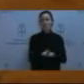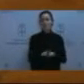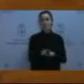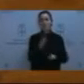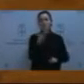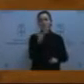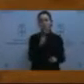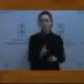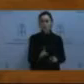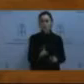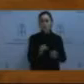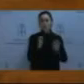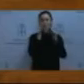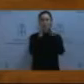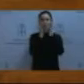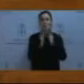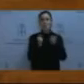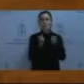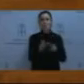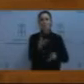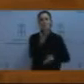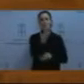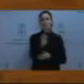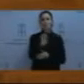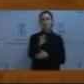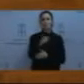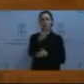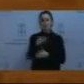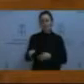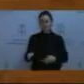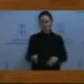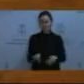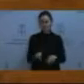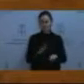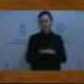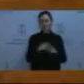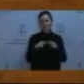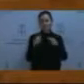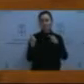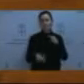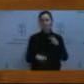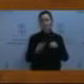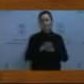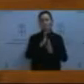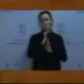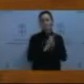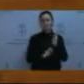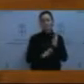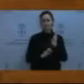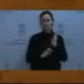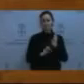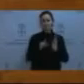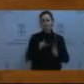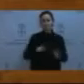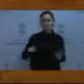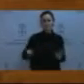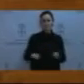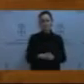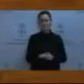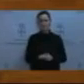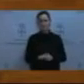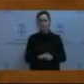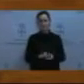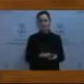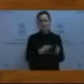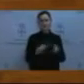en cifras redondas, 50 euros de diferencia de descuento mensuales, que se traduce